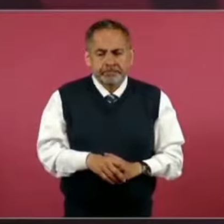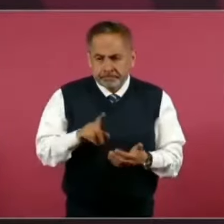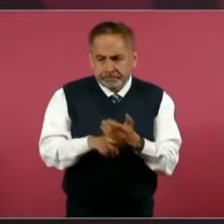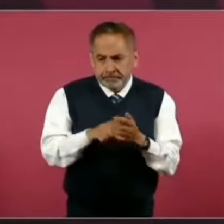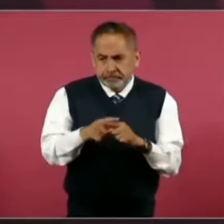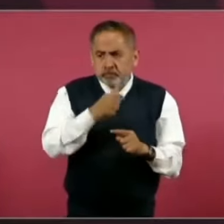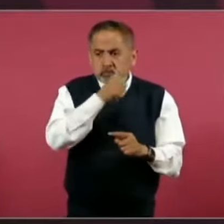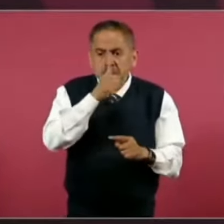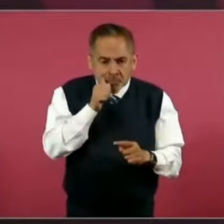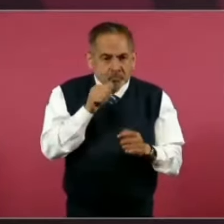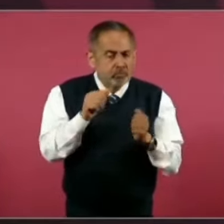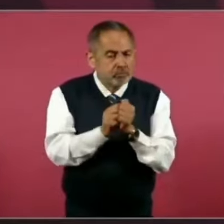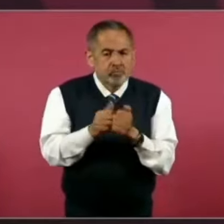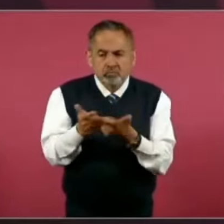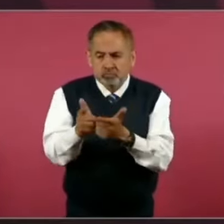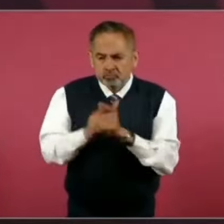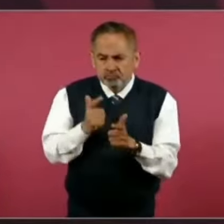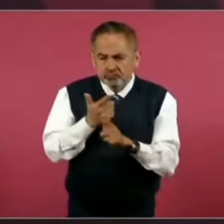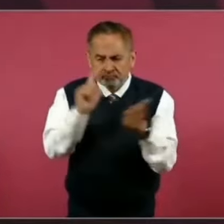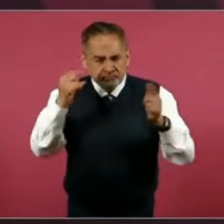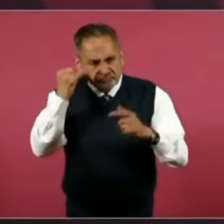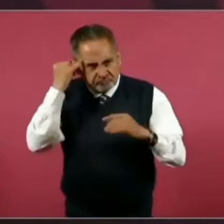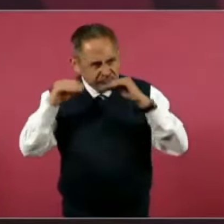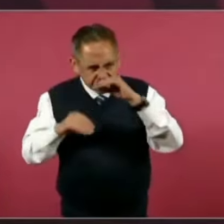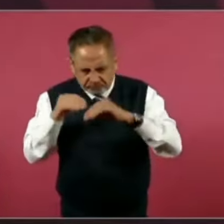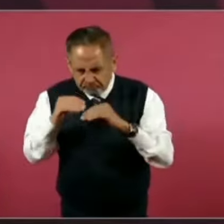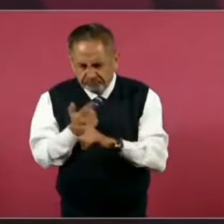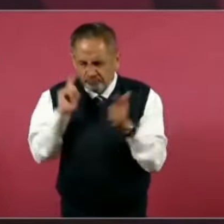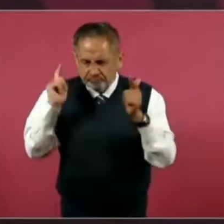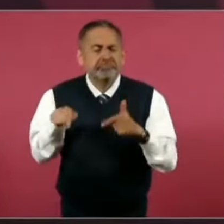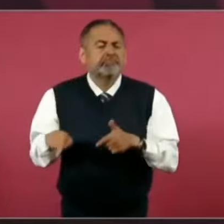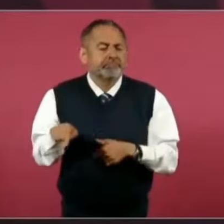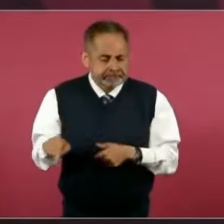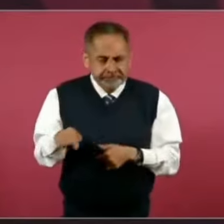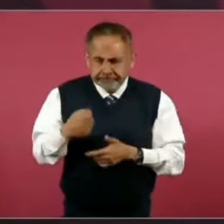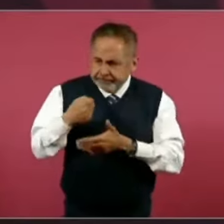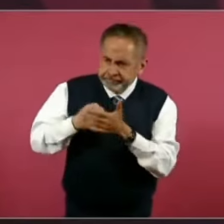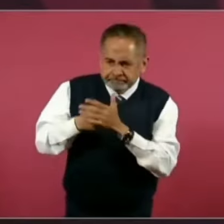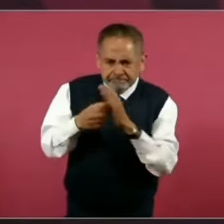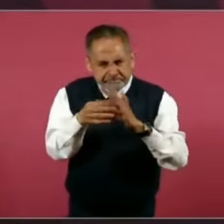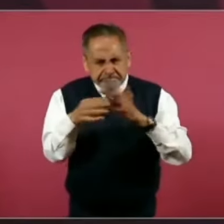Juárez y los liberales emprenden el movimiento